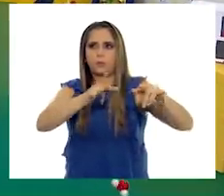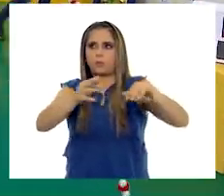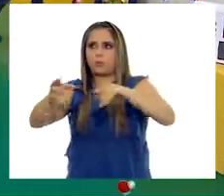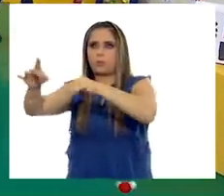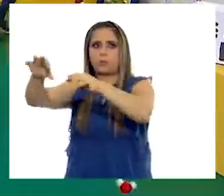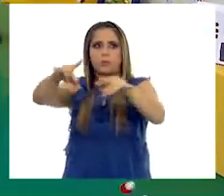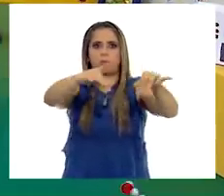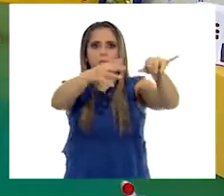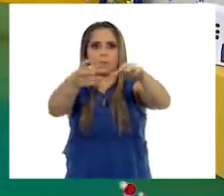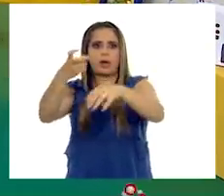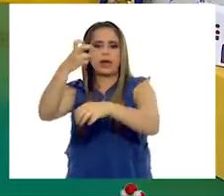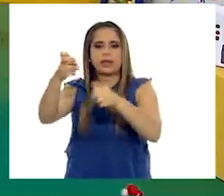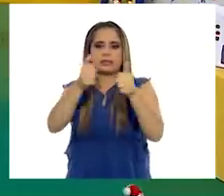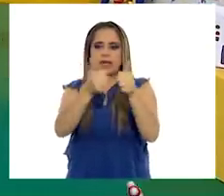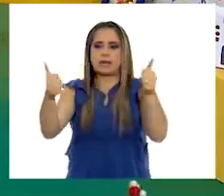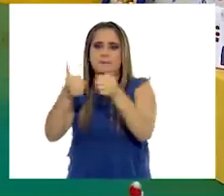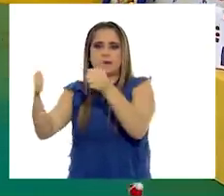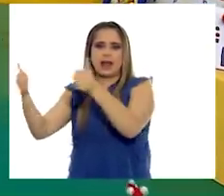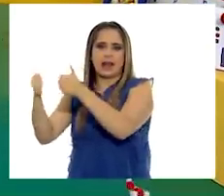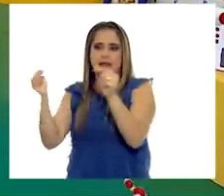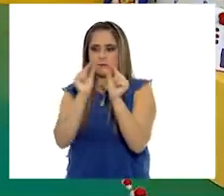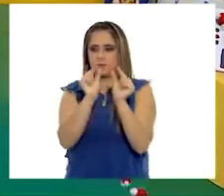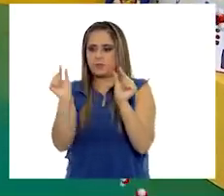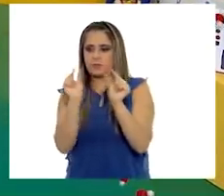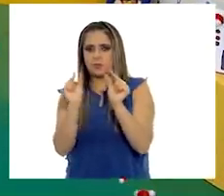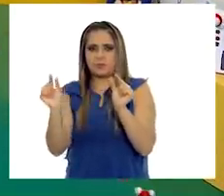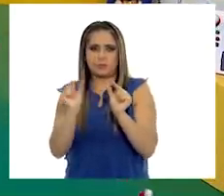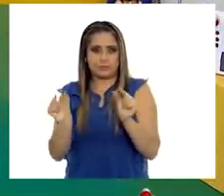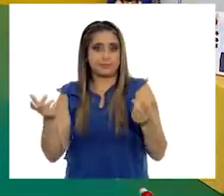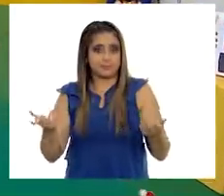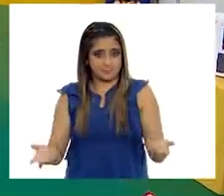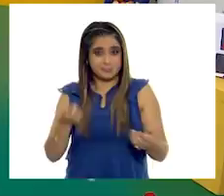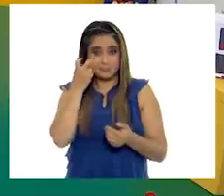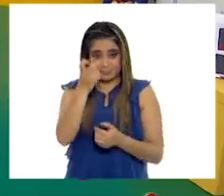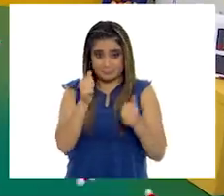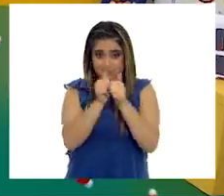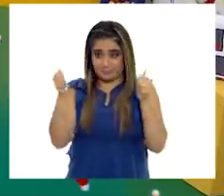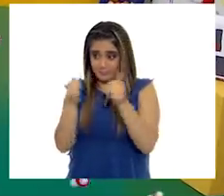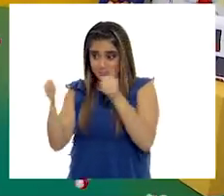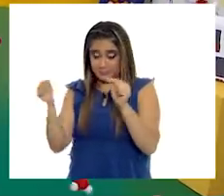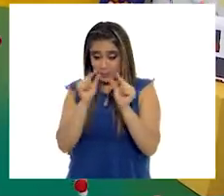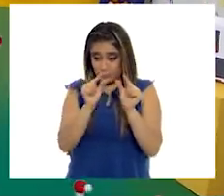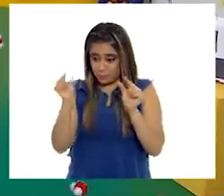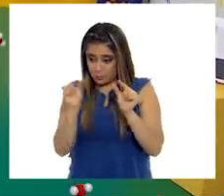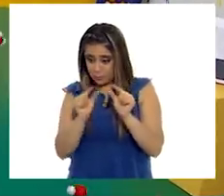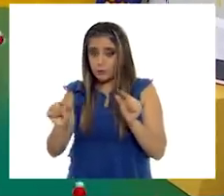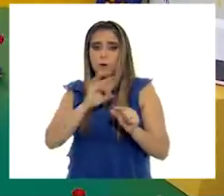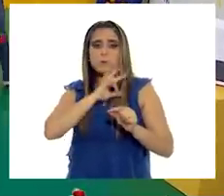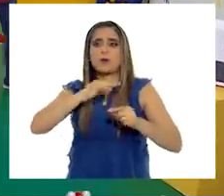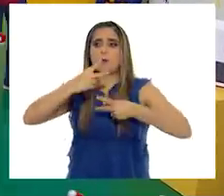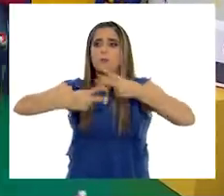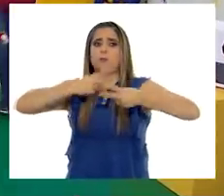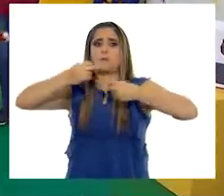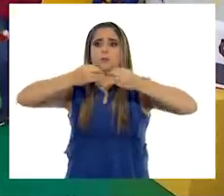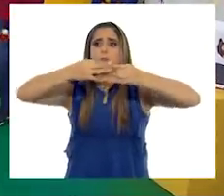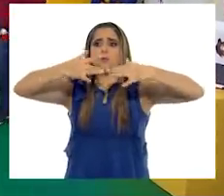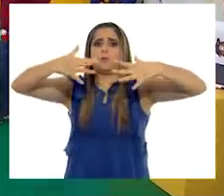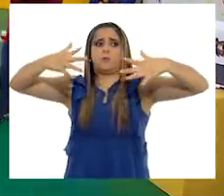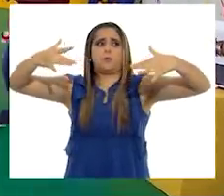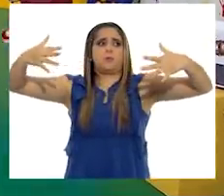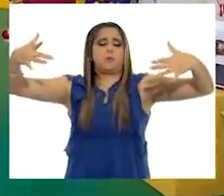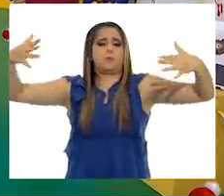si recordamos en los gases, eso nos permitía a que el gas expandiera o se